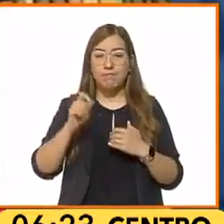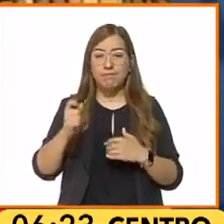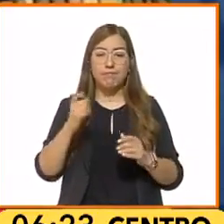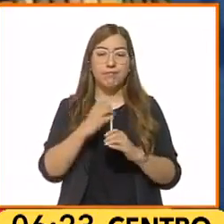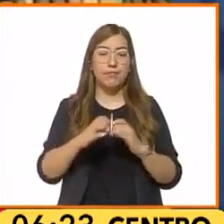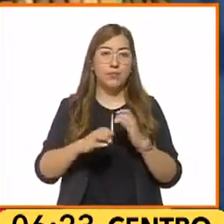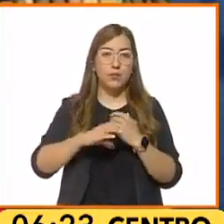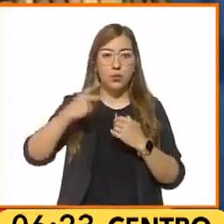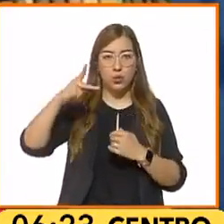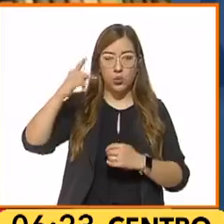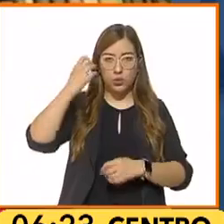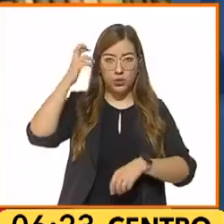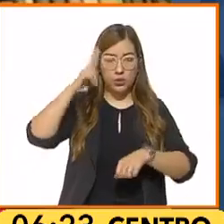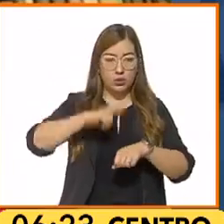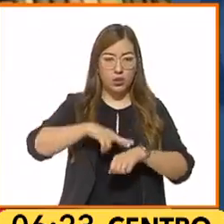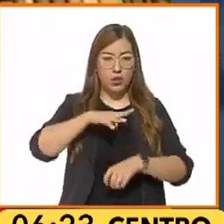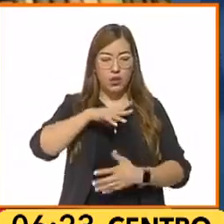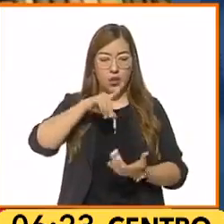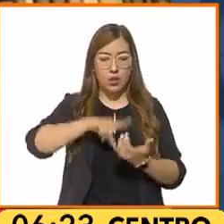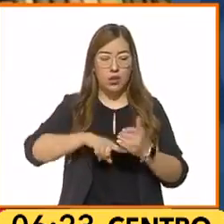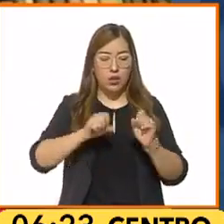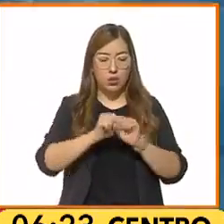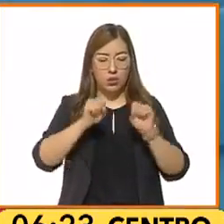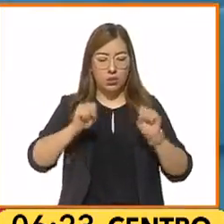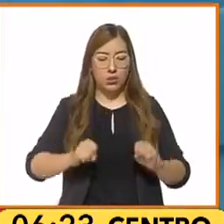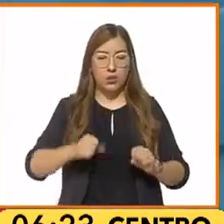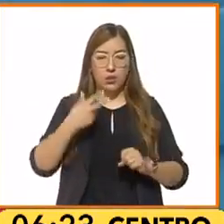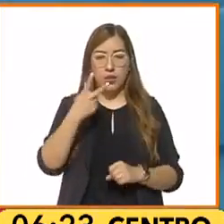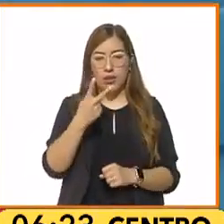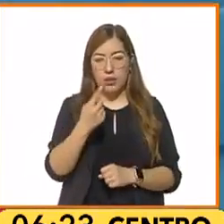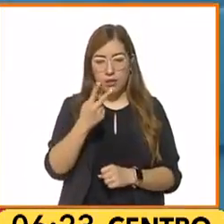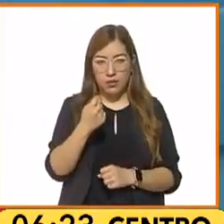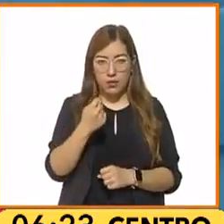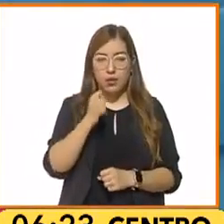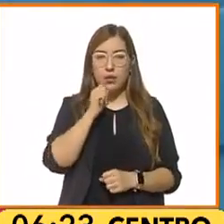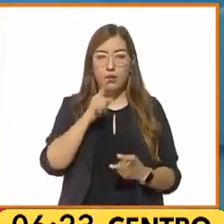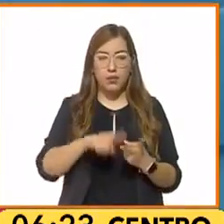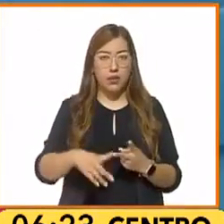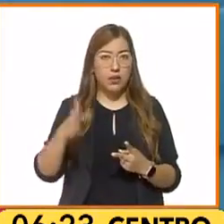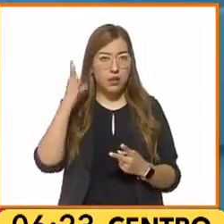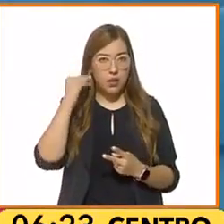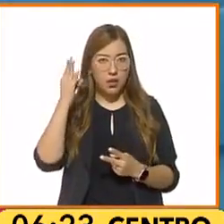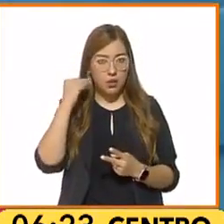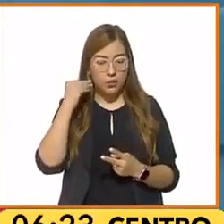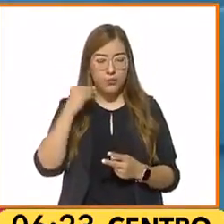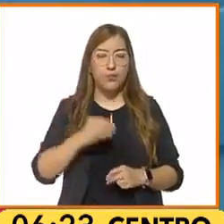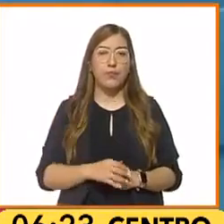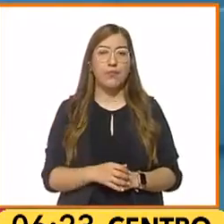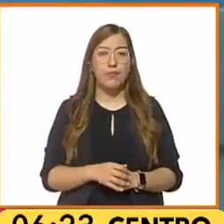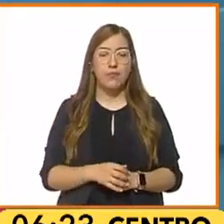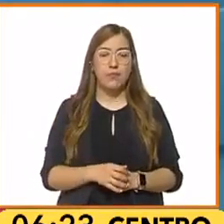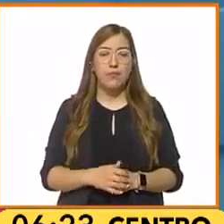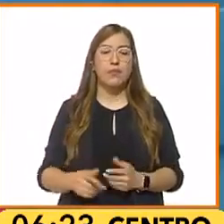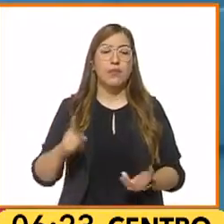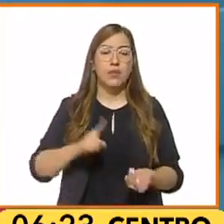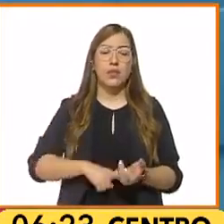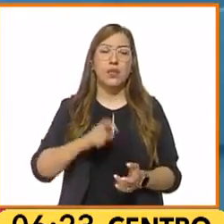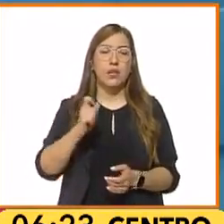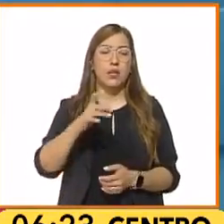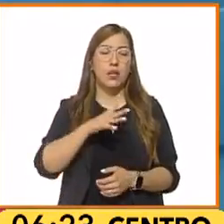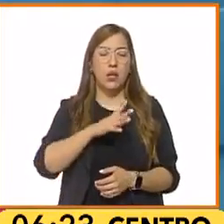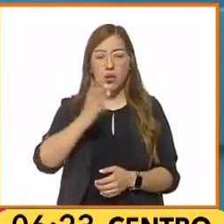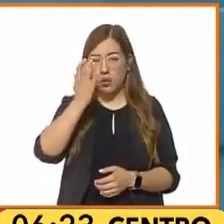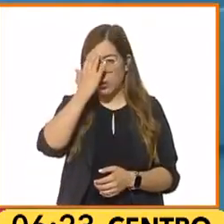extranjera en los sistemas de televisión y radio, lo que conocemos como